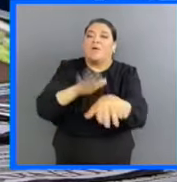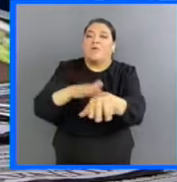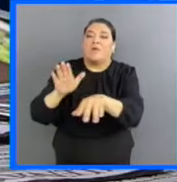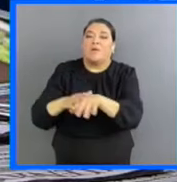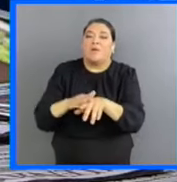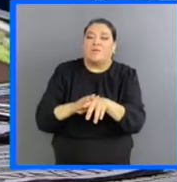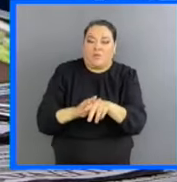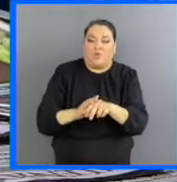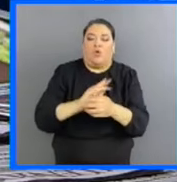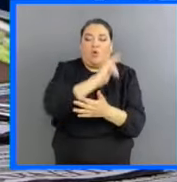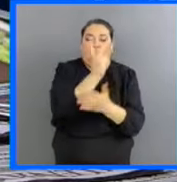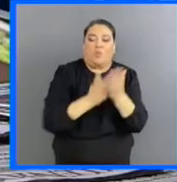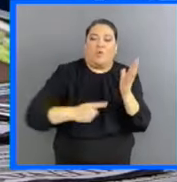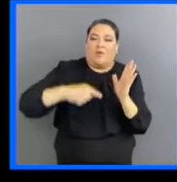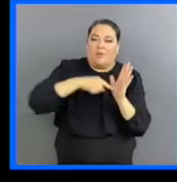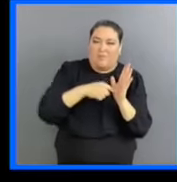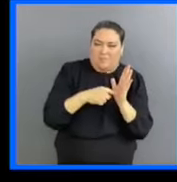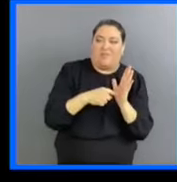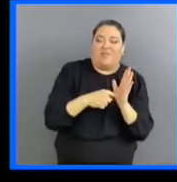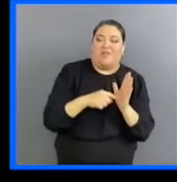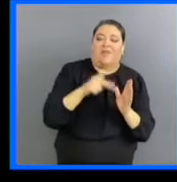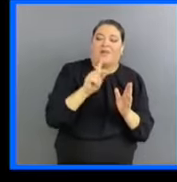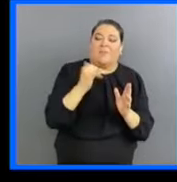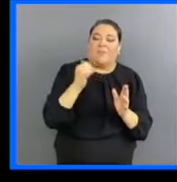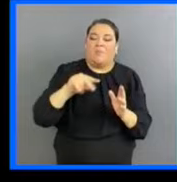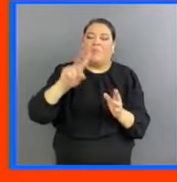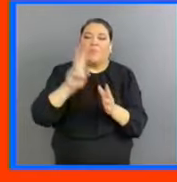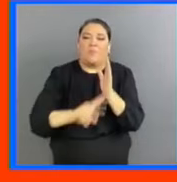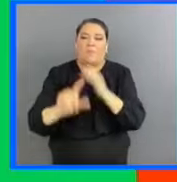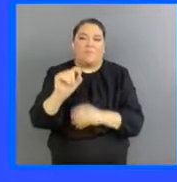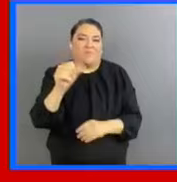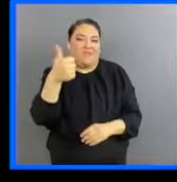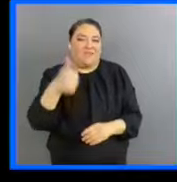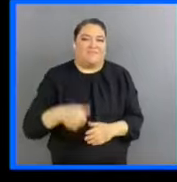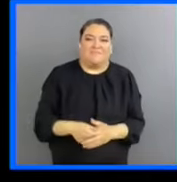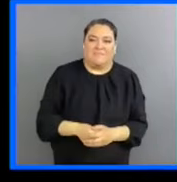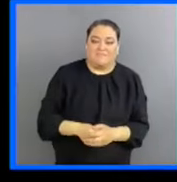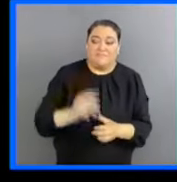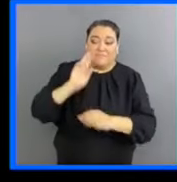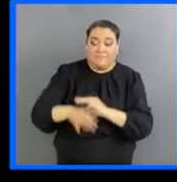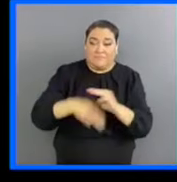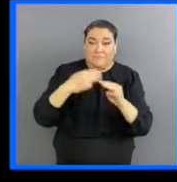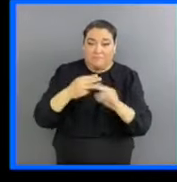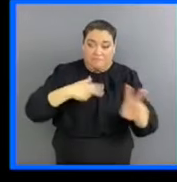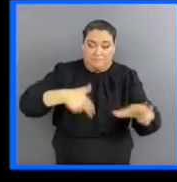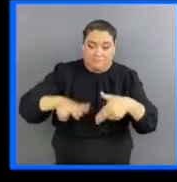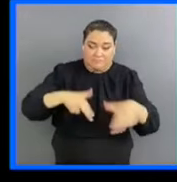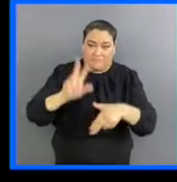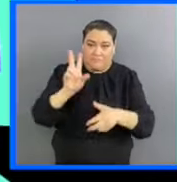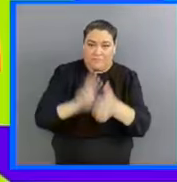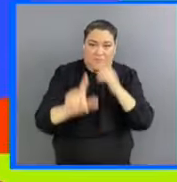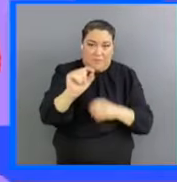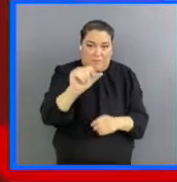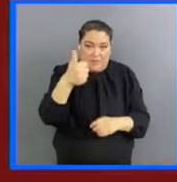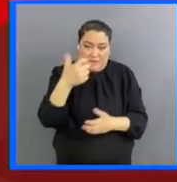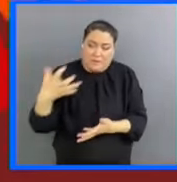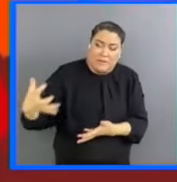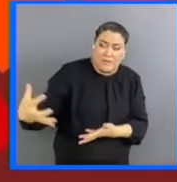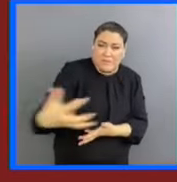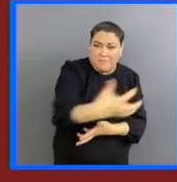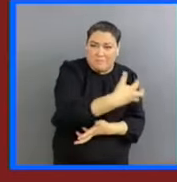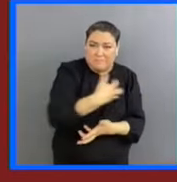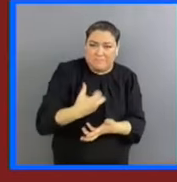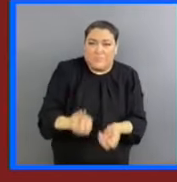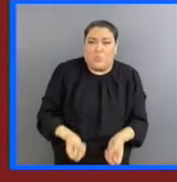MIPYMES 2026. El Mundial de Fútbol de 2026 generará una derrama económica de